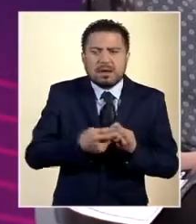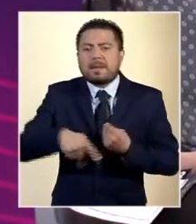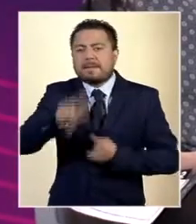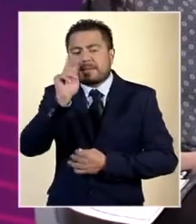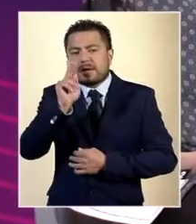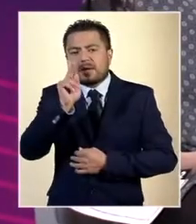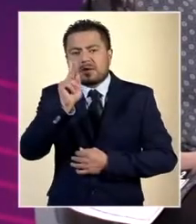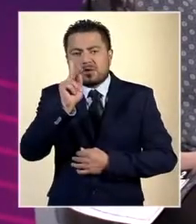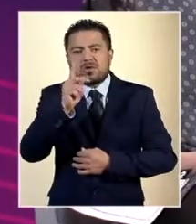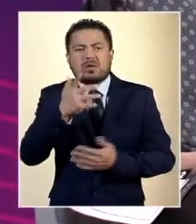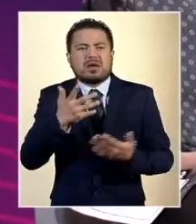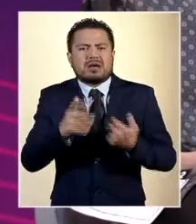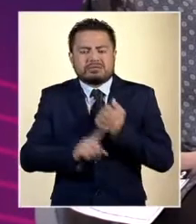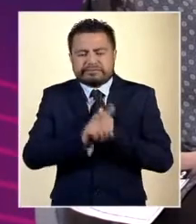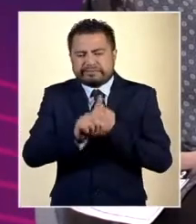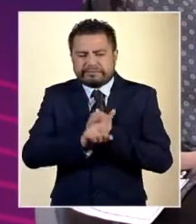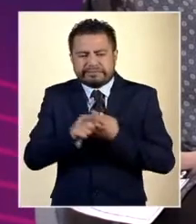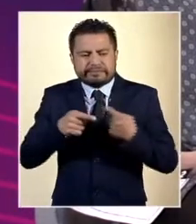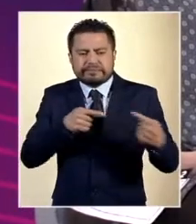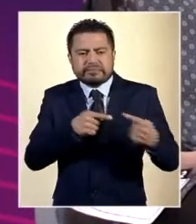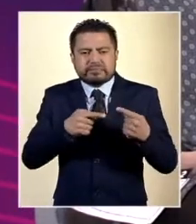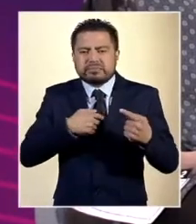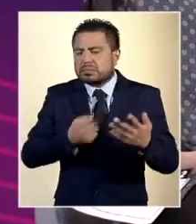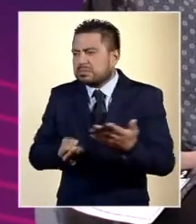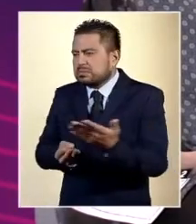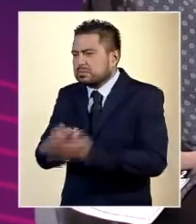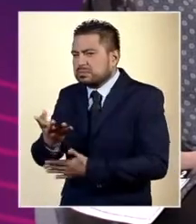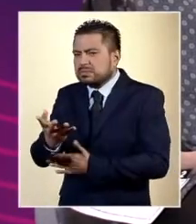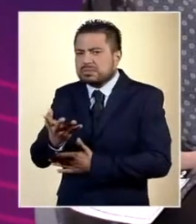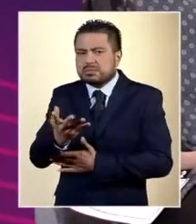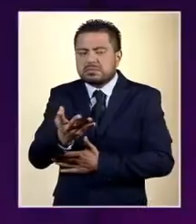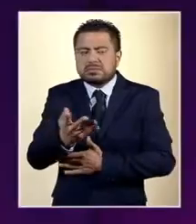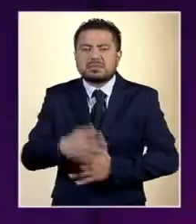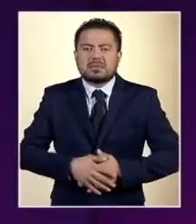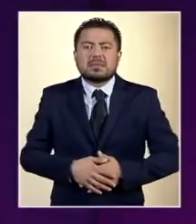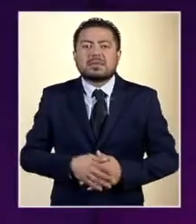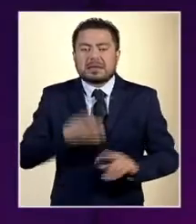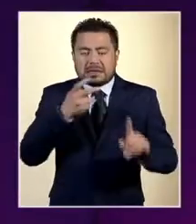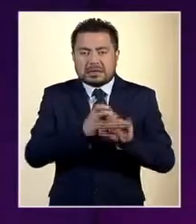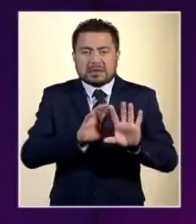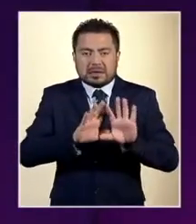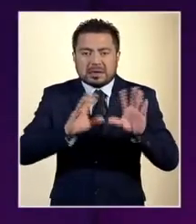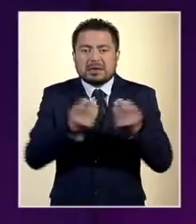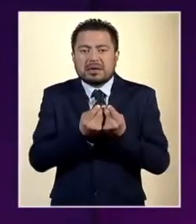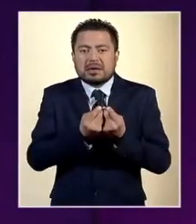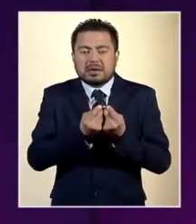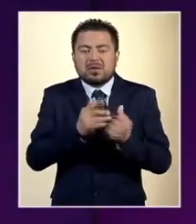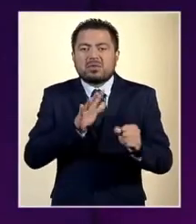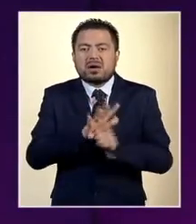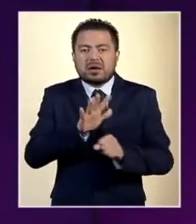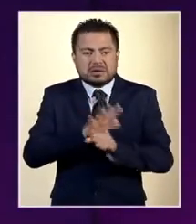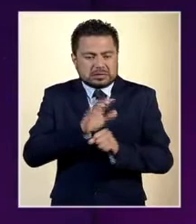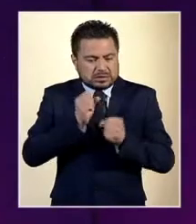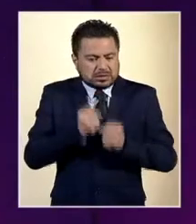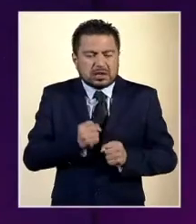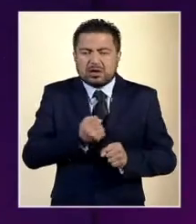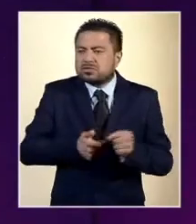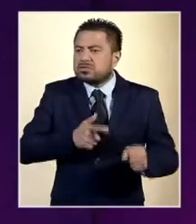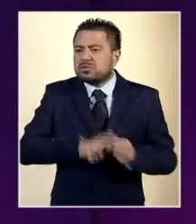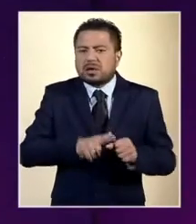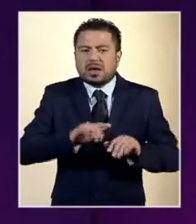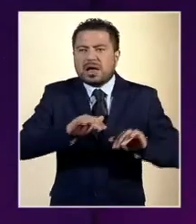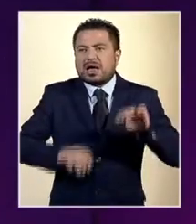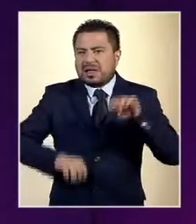pero pues tuve unos conflictos y salí. Entonces, pues esta parte precisamente de la seguridad social hacia las